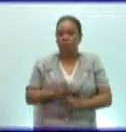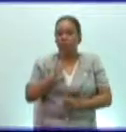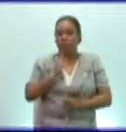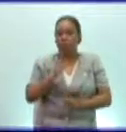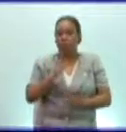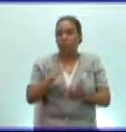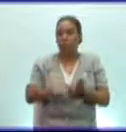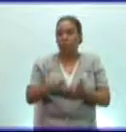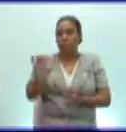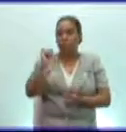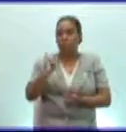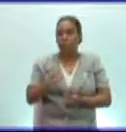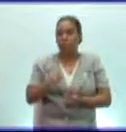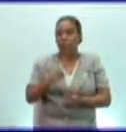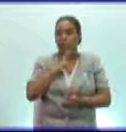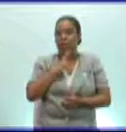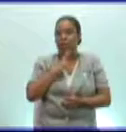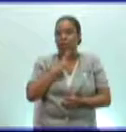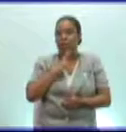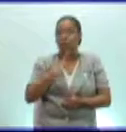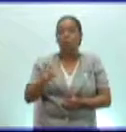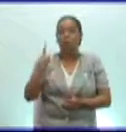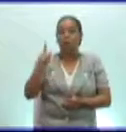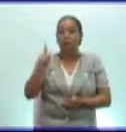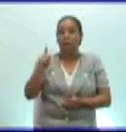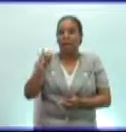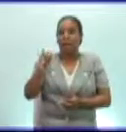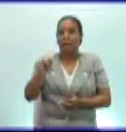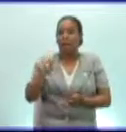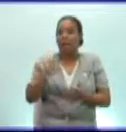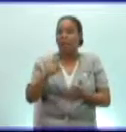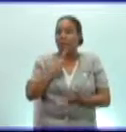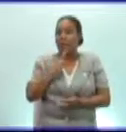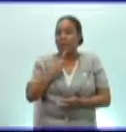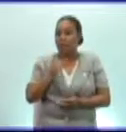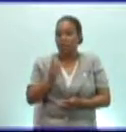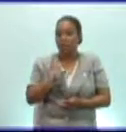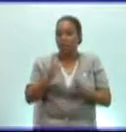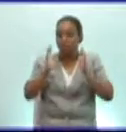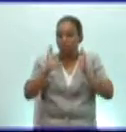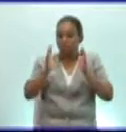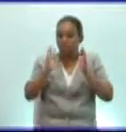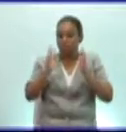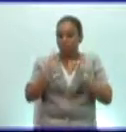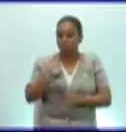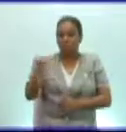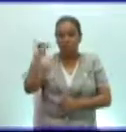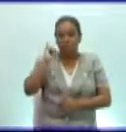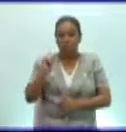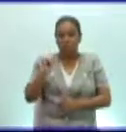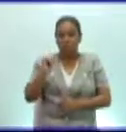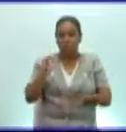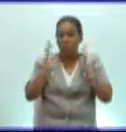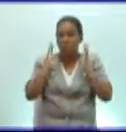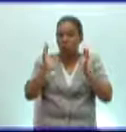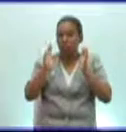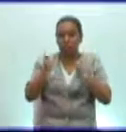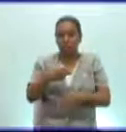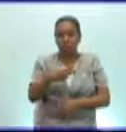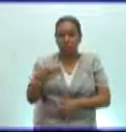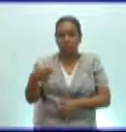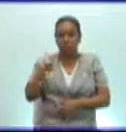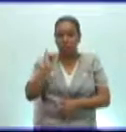agua, cálculo de la concentración de iones hidrógeno o de concentraciones de hidroxilo, así como vamos también a